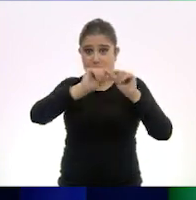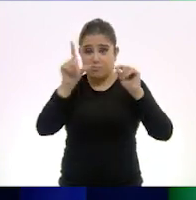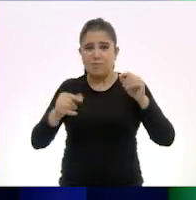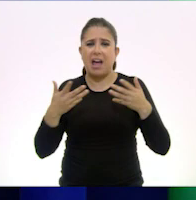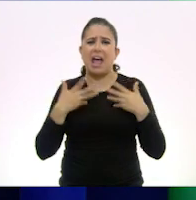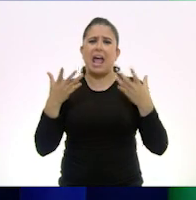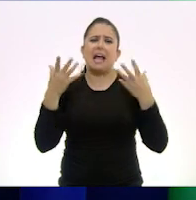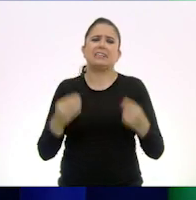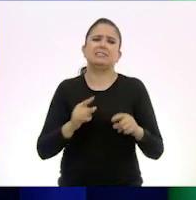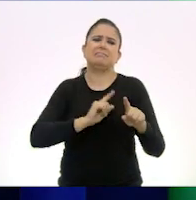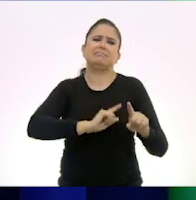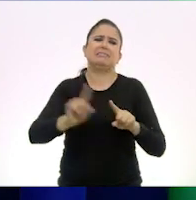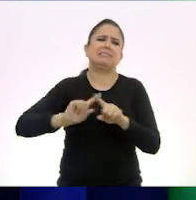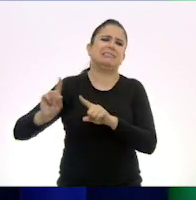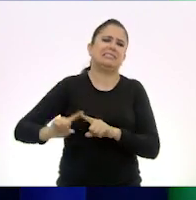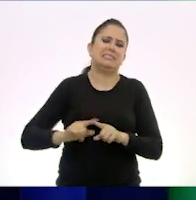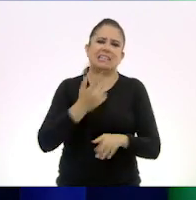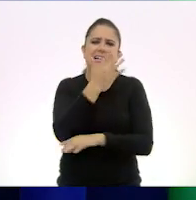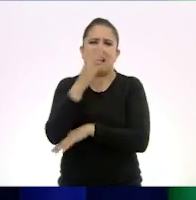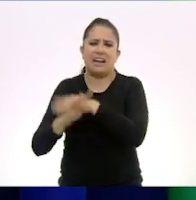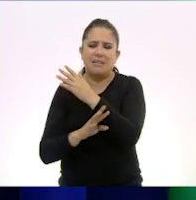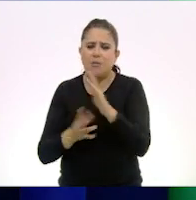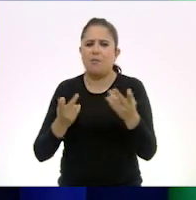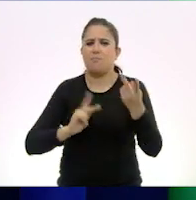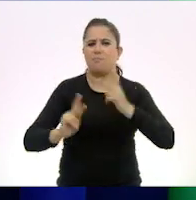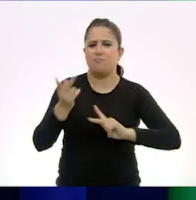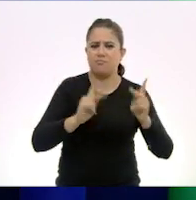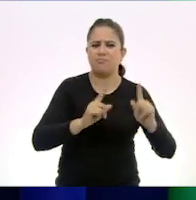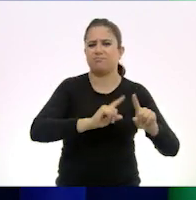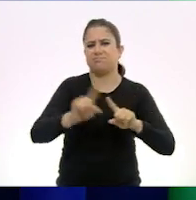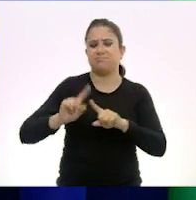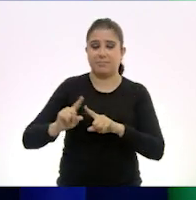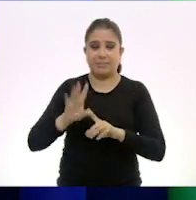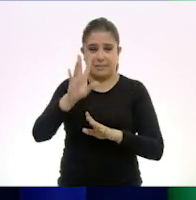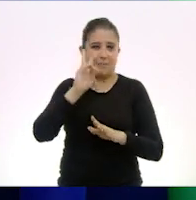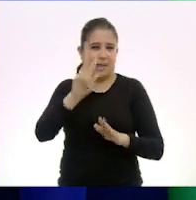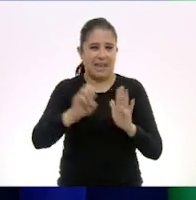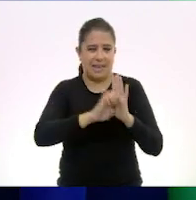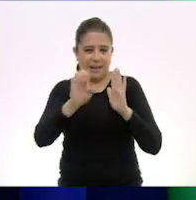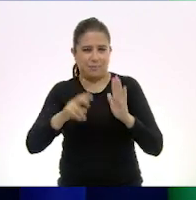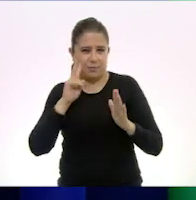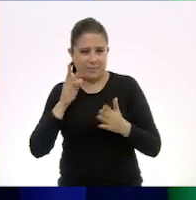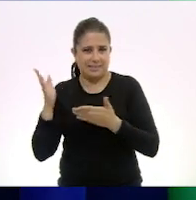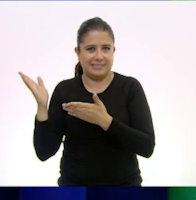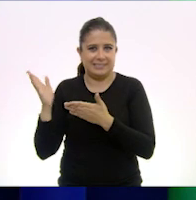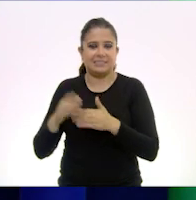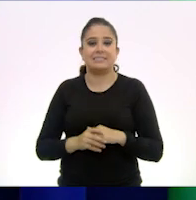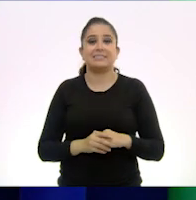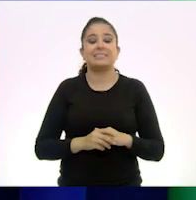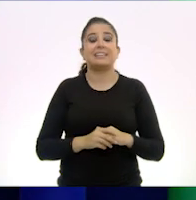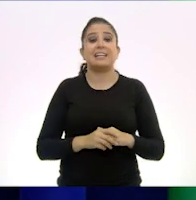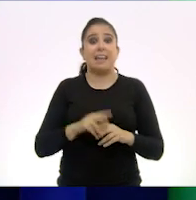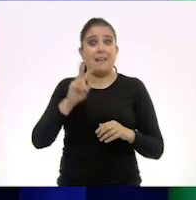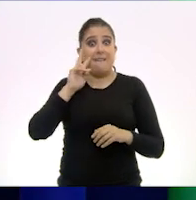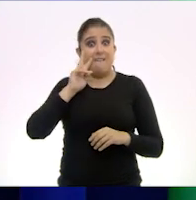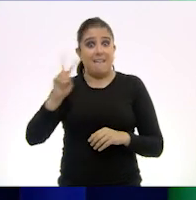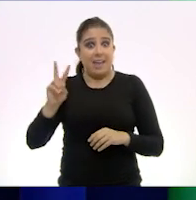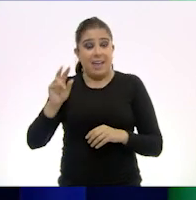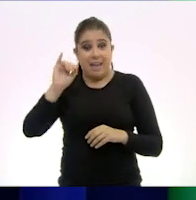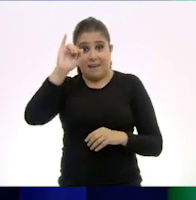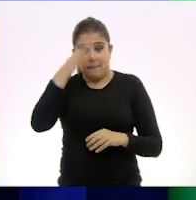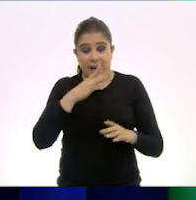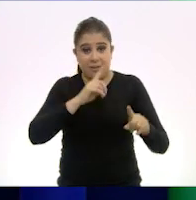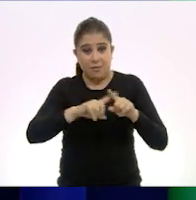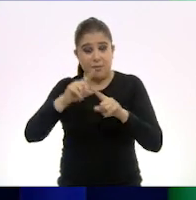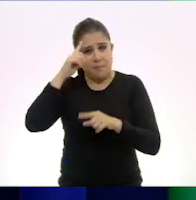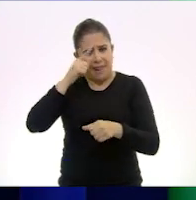vegetación. Ahora veremos algunos ejemplos. Pon mucha atención. Veamos estas imágenes para